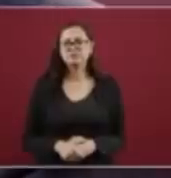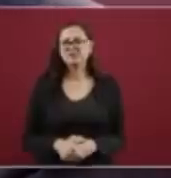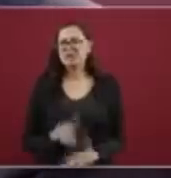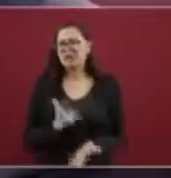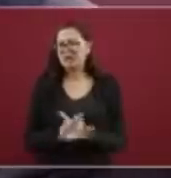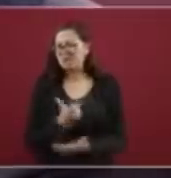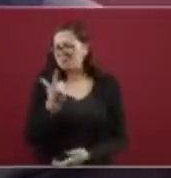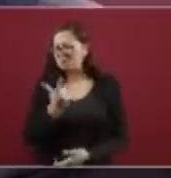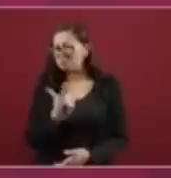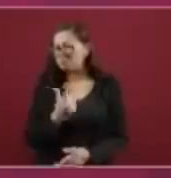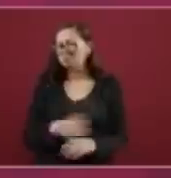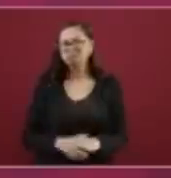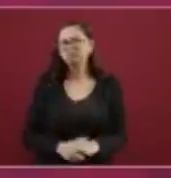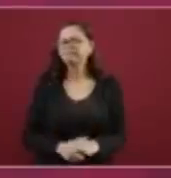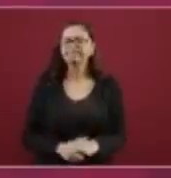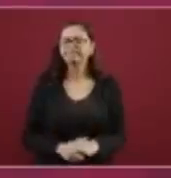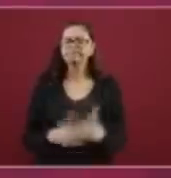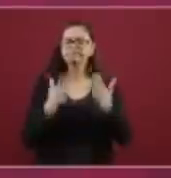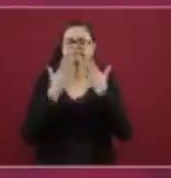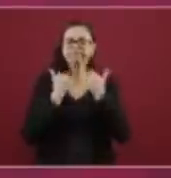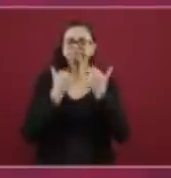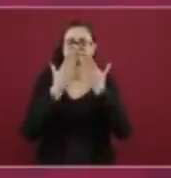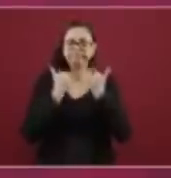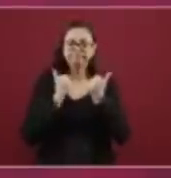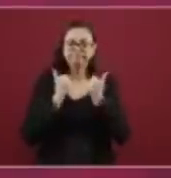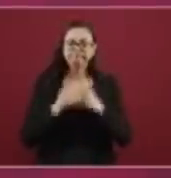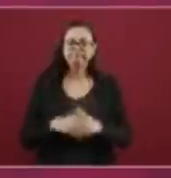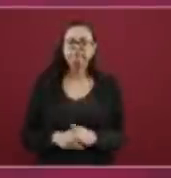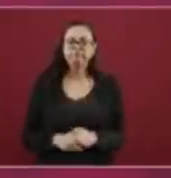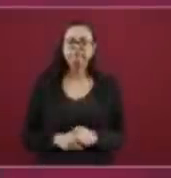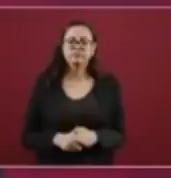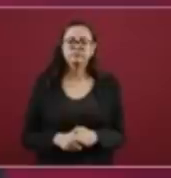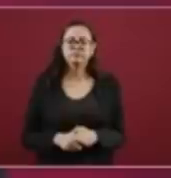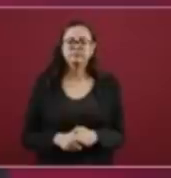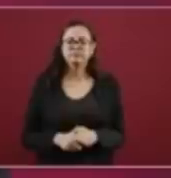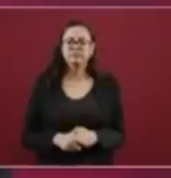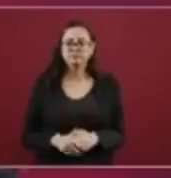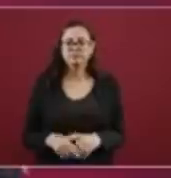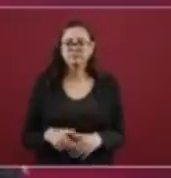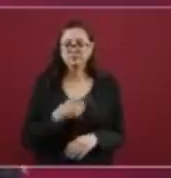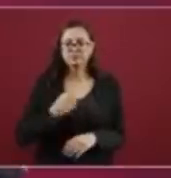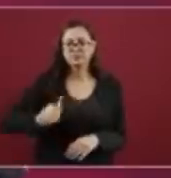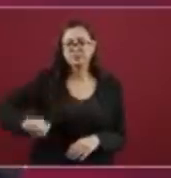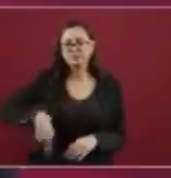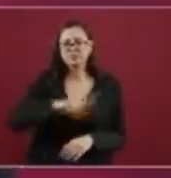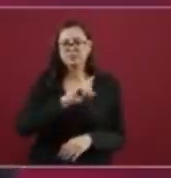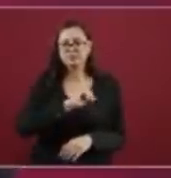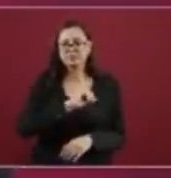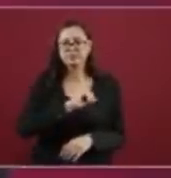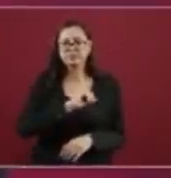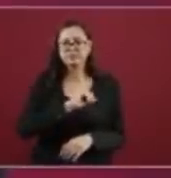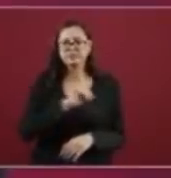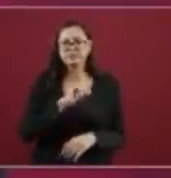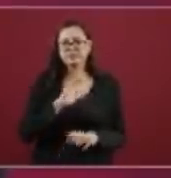Graves, no hay. Y vamos a procurar